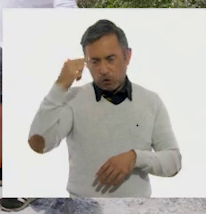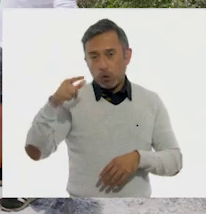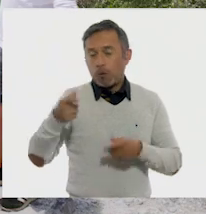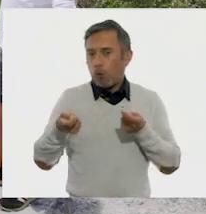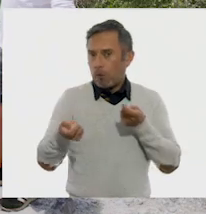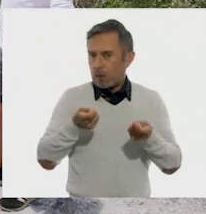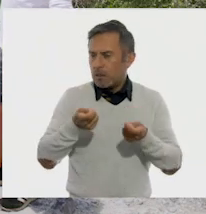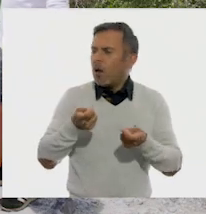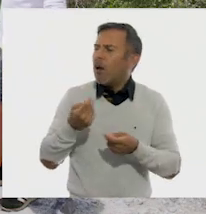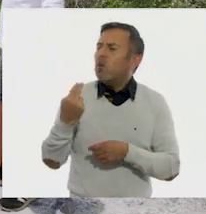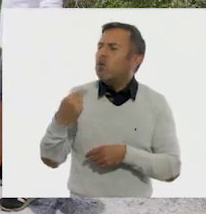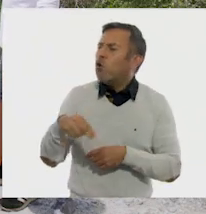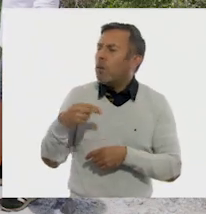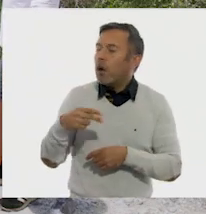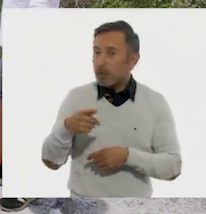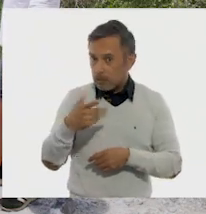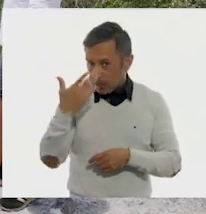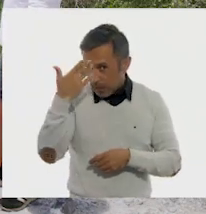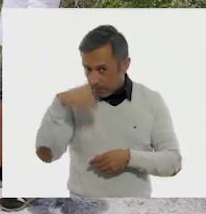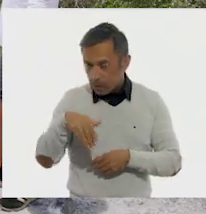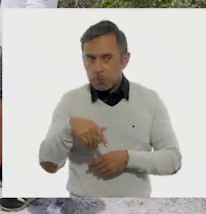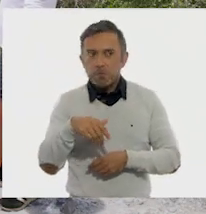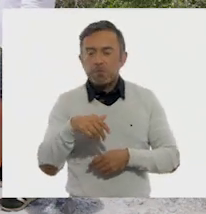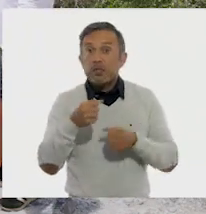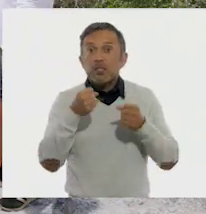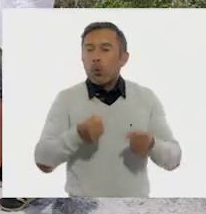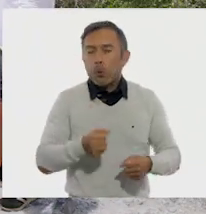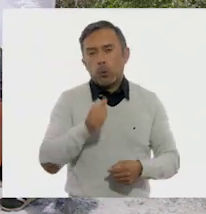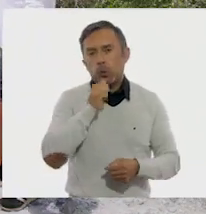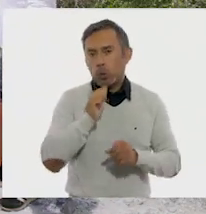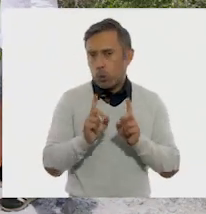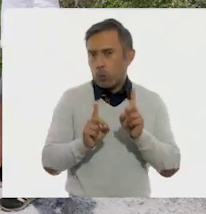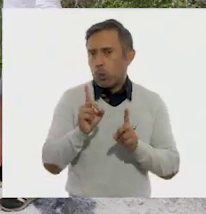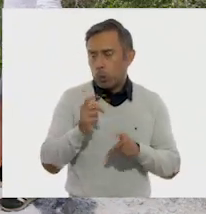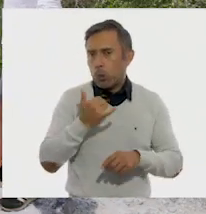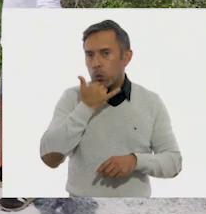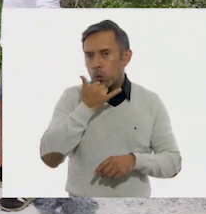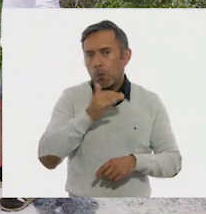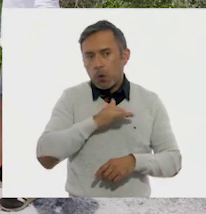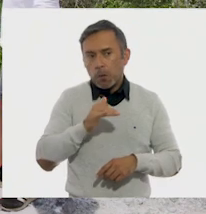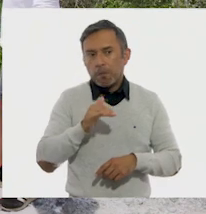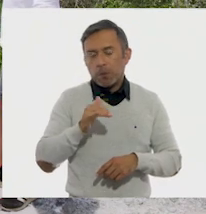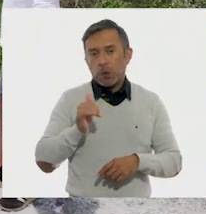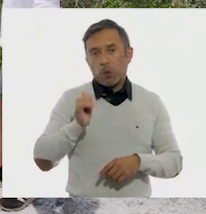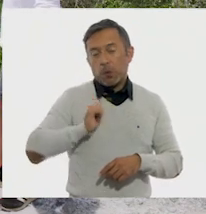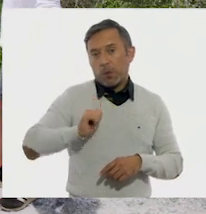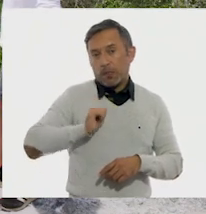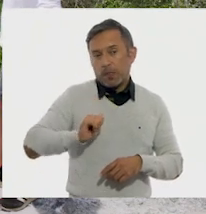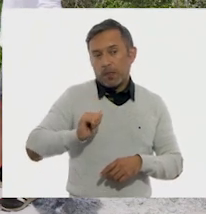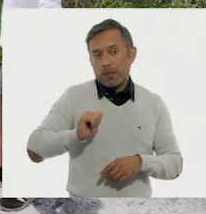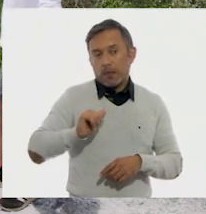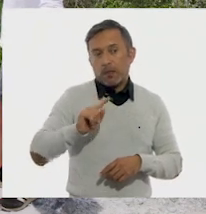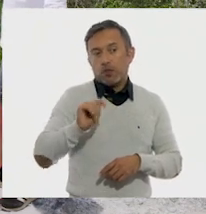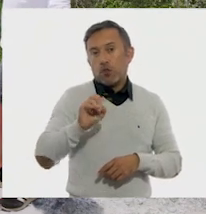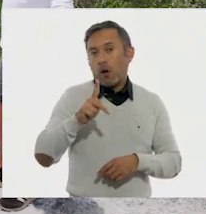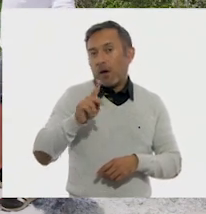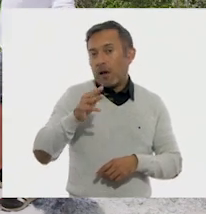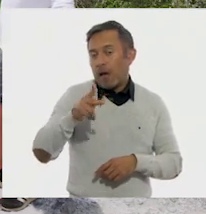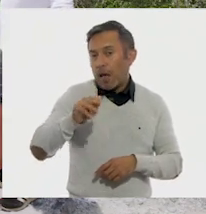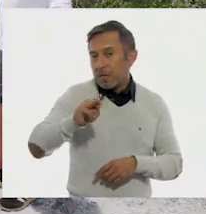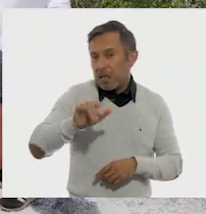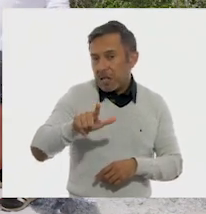era? No se sabe a ciencia cierta, se presume que pudo haber sido el último gran gobernante, Yuknom Tok Kawil,